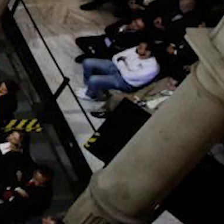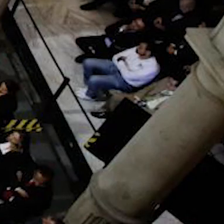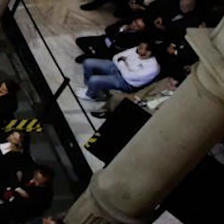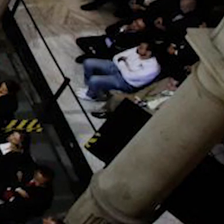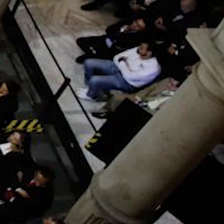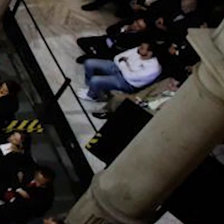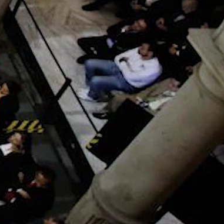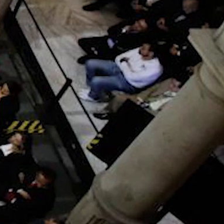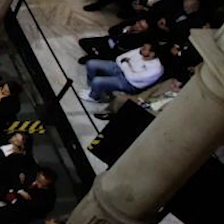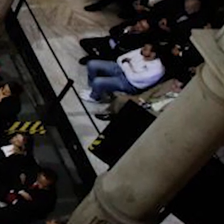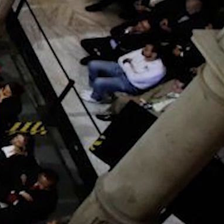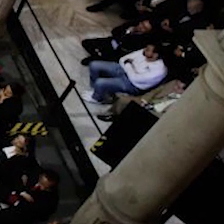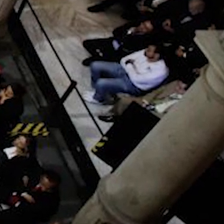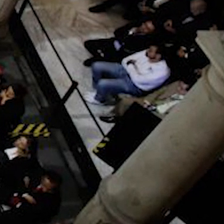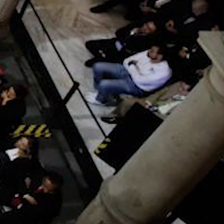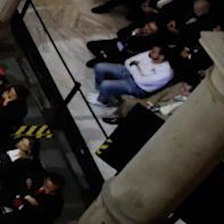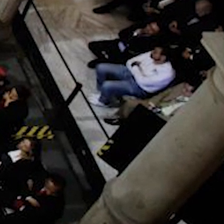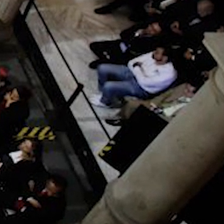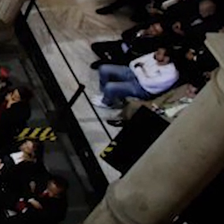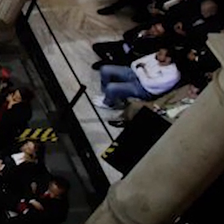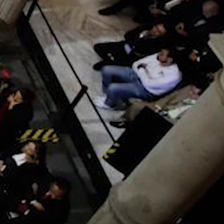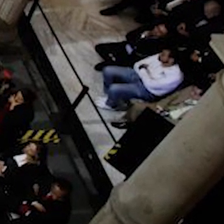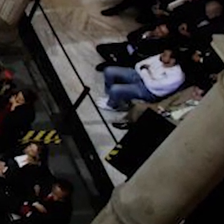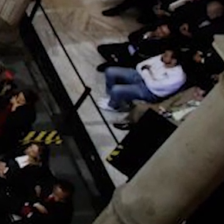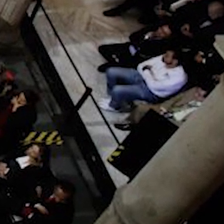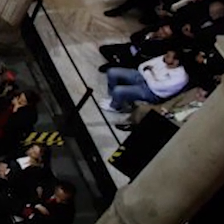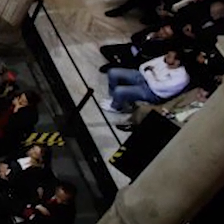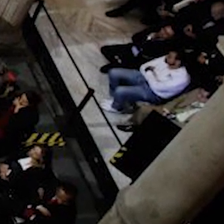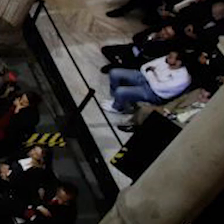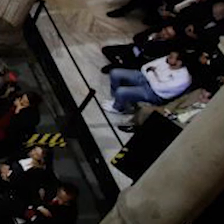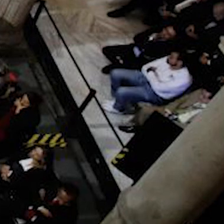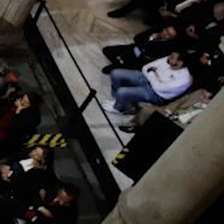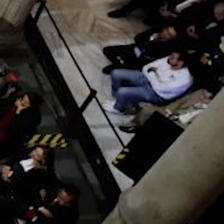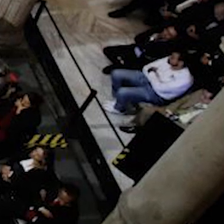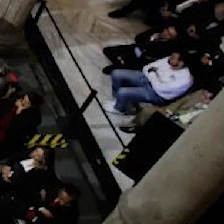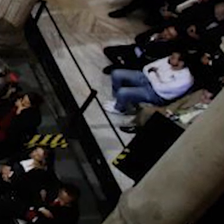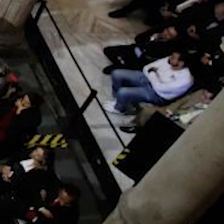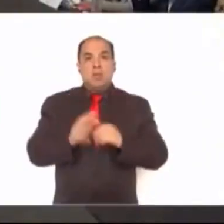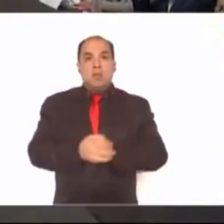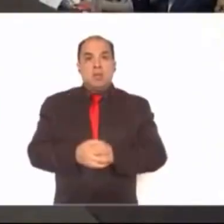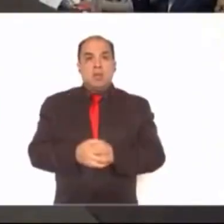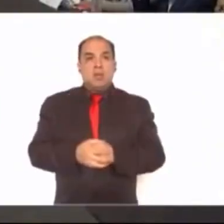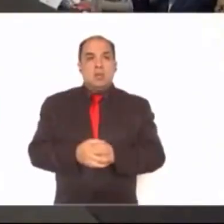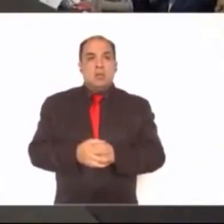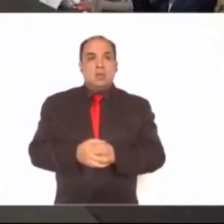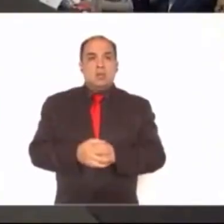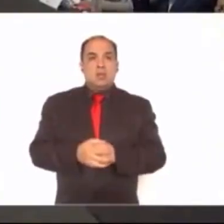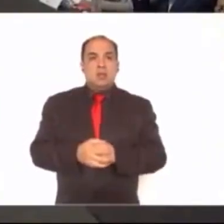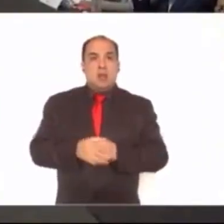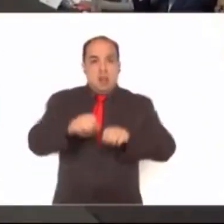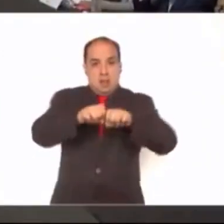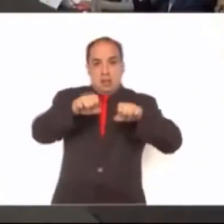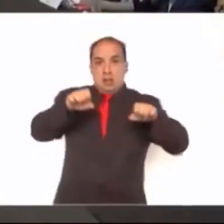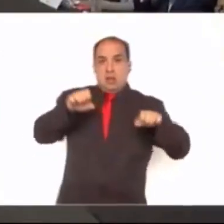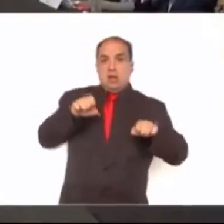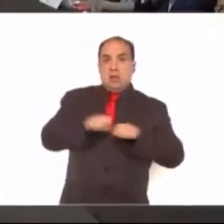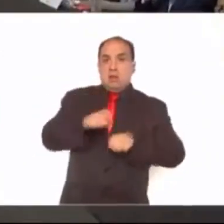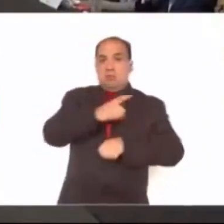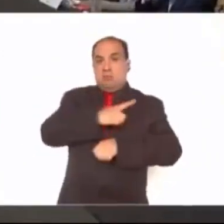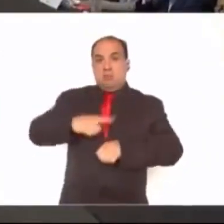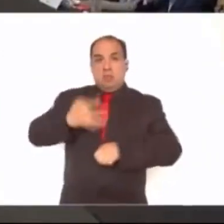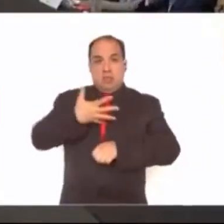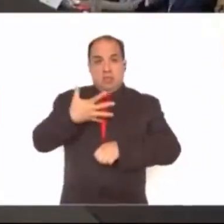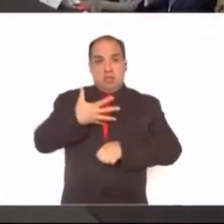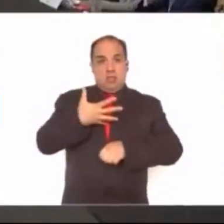capital brugada enfatizó la importancia de la coordinación entre autoridades locales y federales para reducir la inseguridad invitó a los